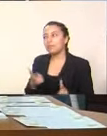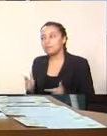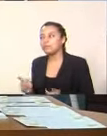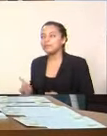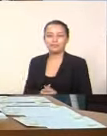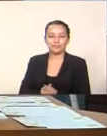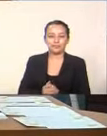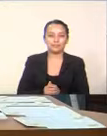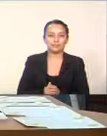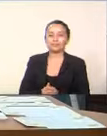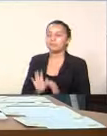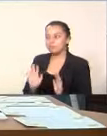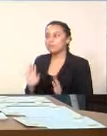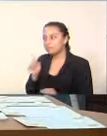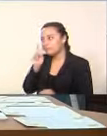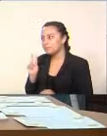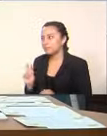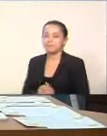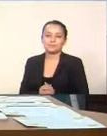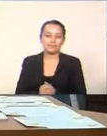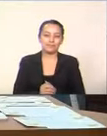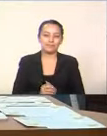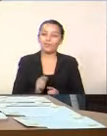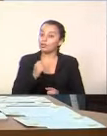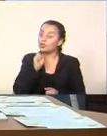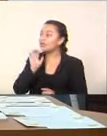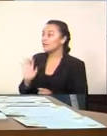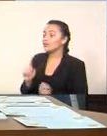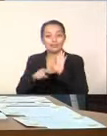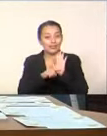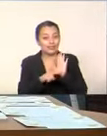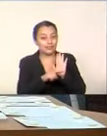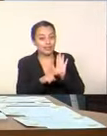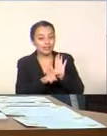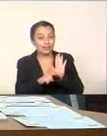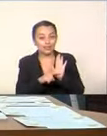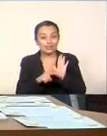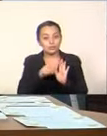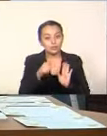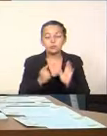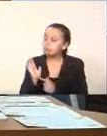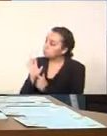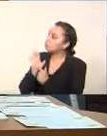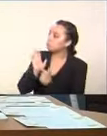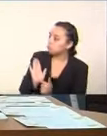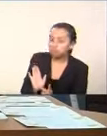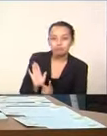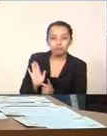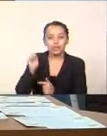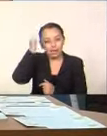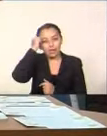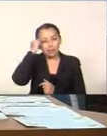Te voy a poner a prueba, te voy a poner una resta, ¿te parece? Y tú la resuelves, así nos vas a demostrar si realmente aprendiste a restar números. ¿Te parece?